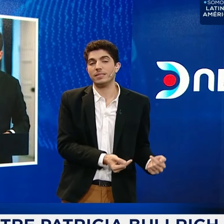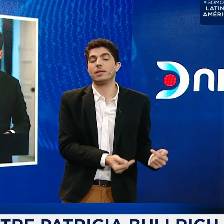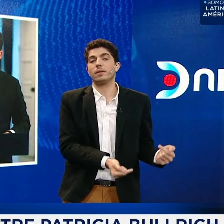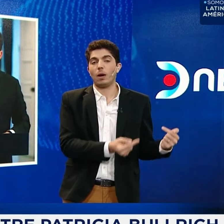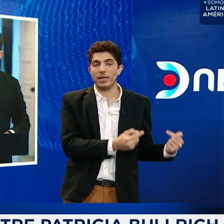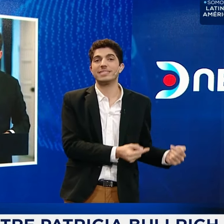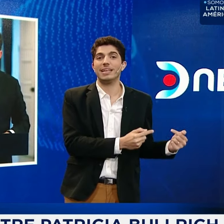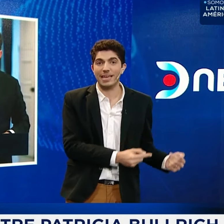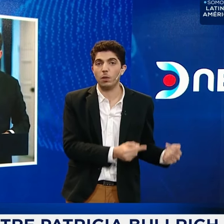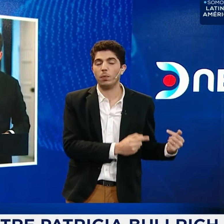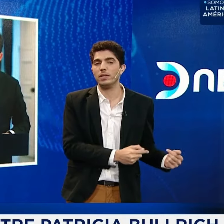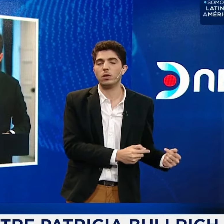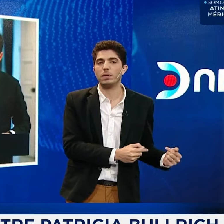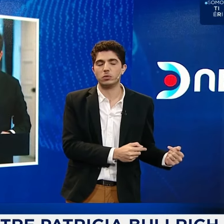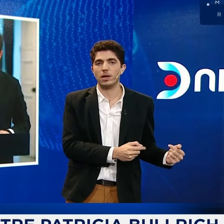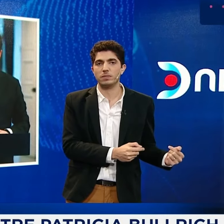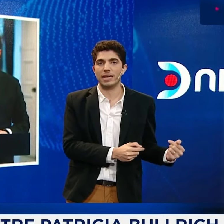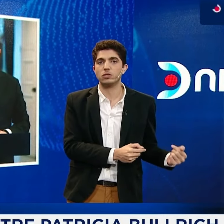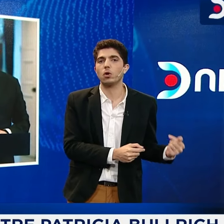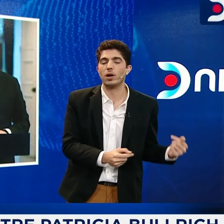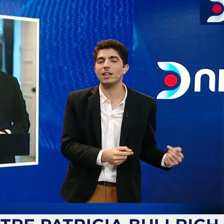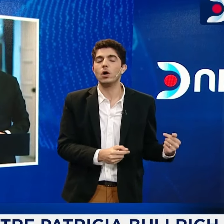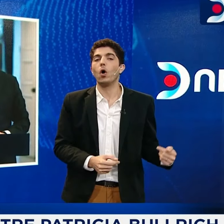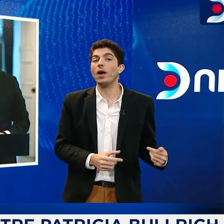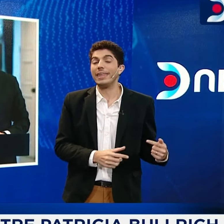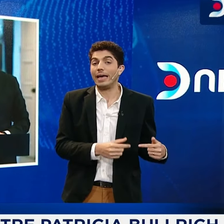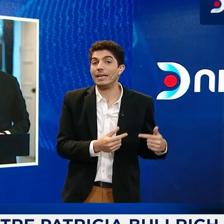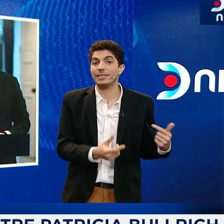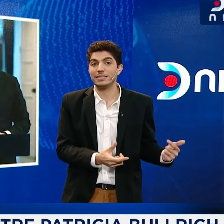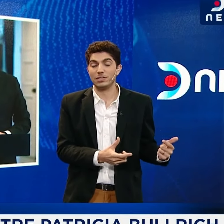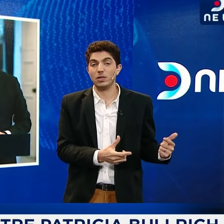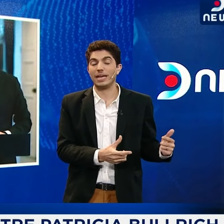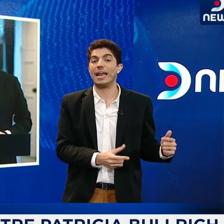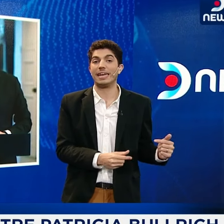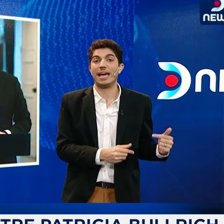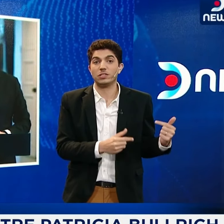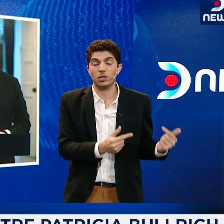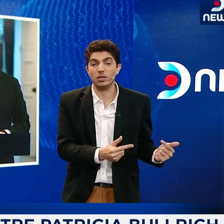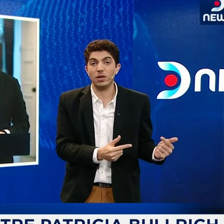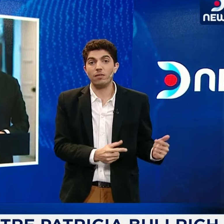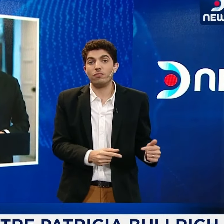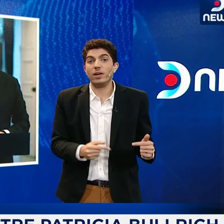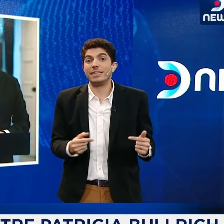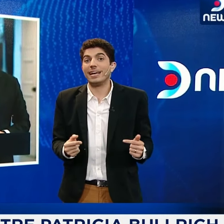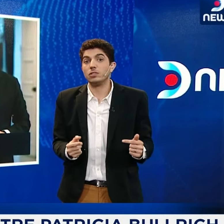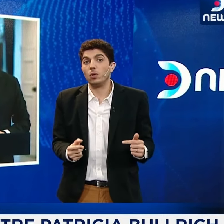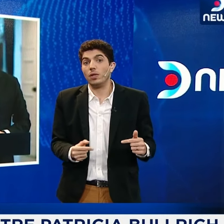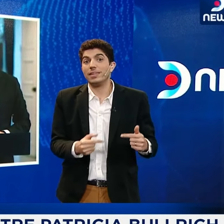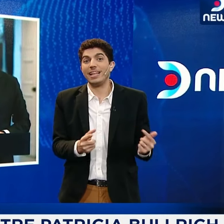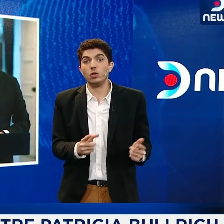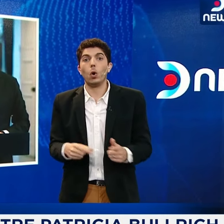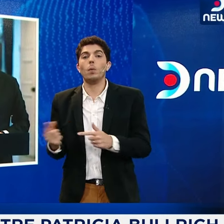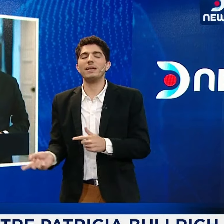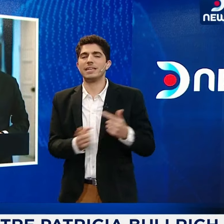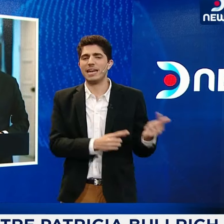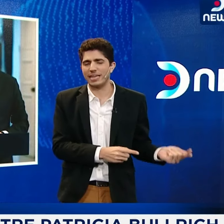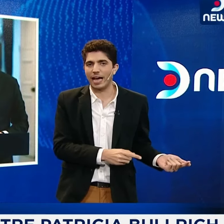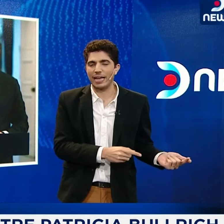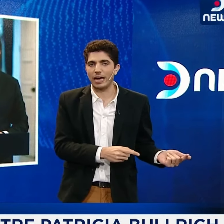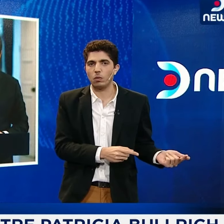político, es decir, a un exiliado político en Venezuela, como es el caso de Ronald Ojeda. Y la sensación es que la reacción fue en este caso tanto o